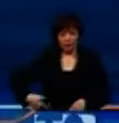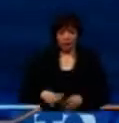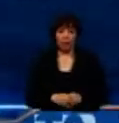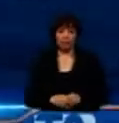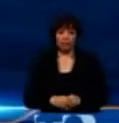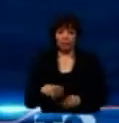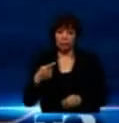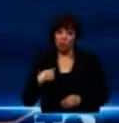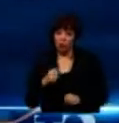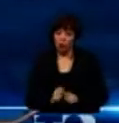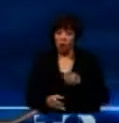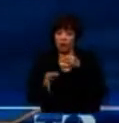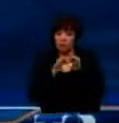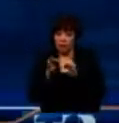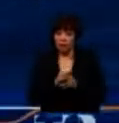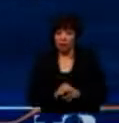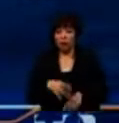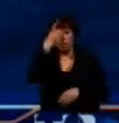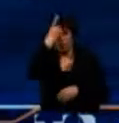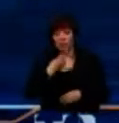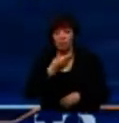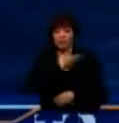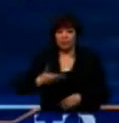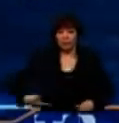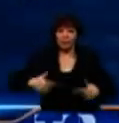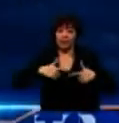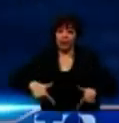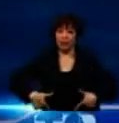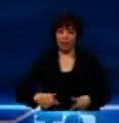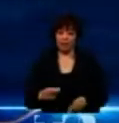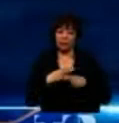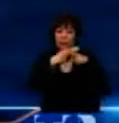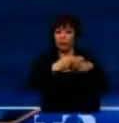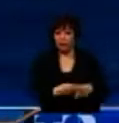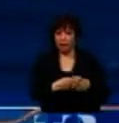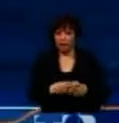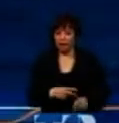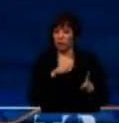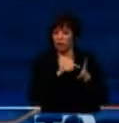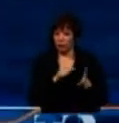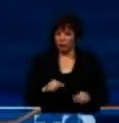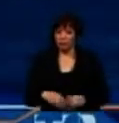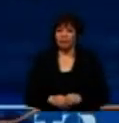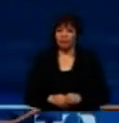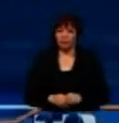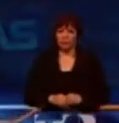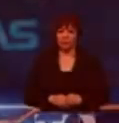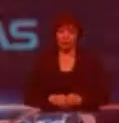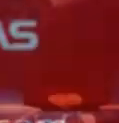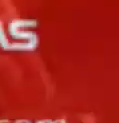directa del señor presidente de la república y las atribuciones y delegaciones son directas del presidente moreno